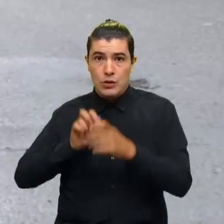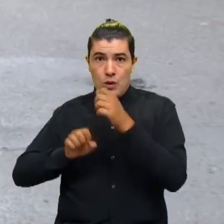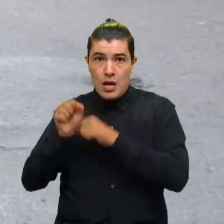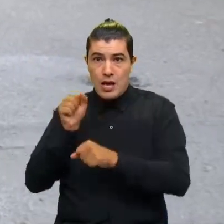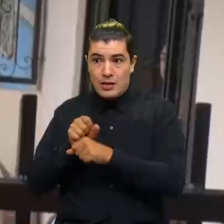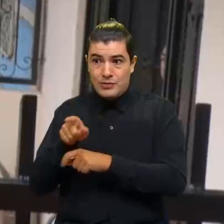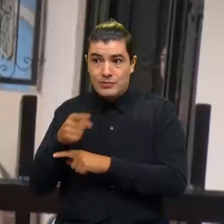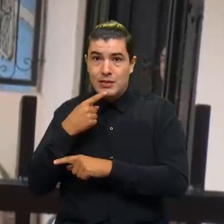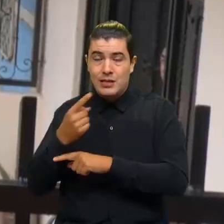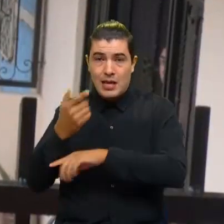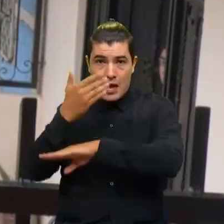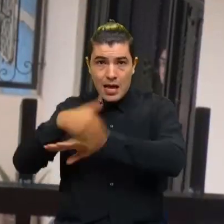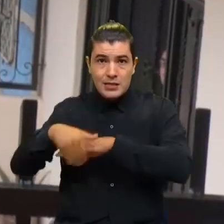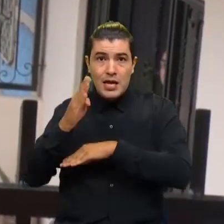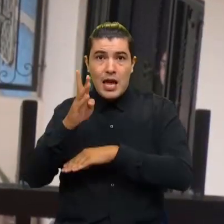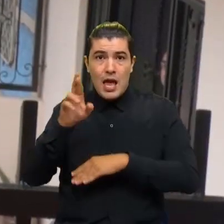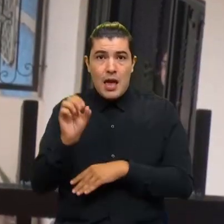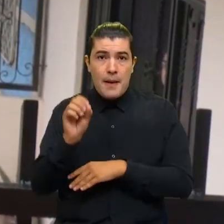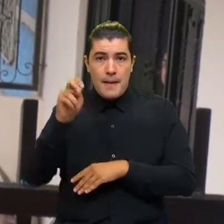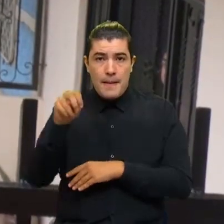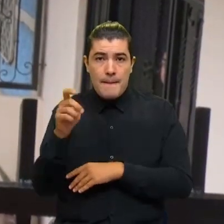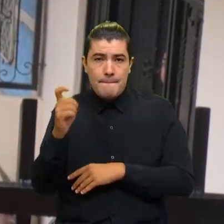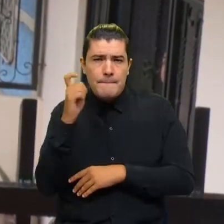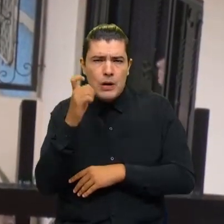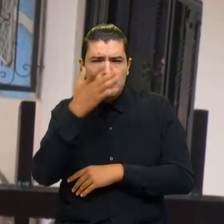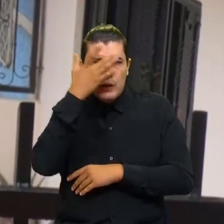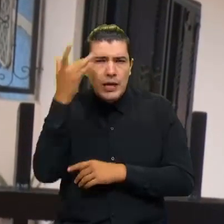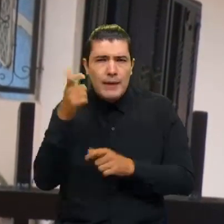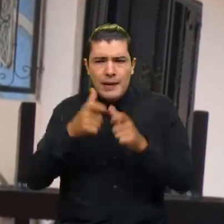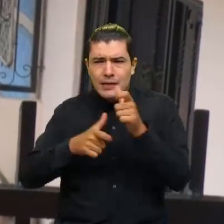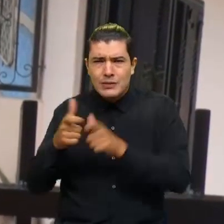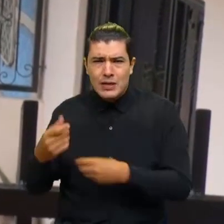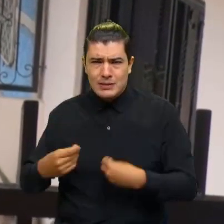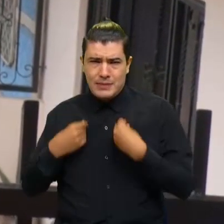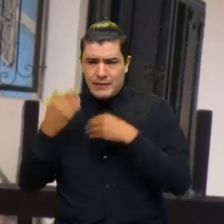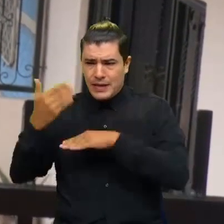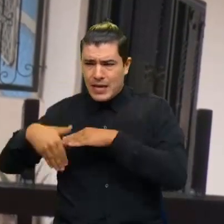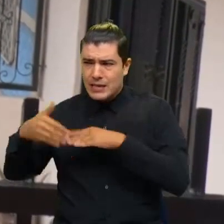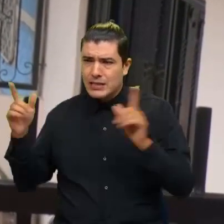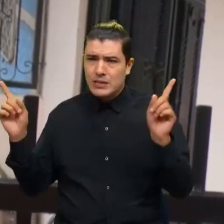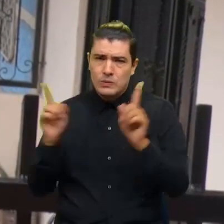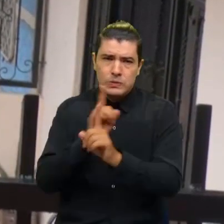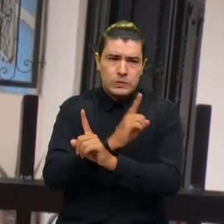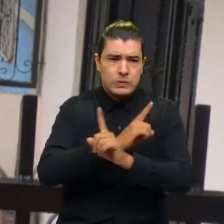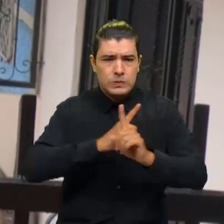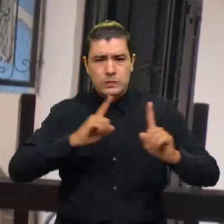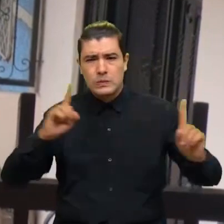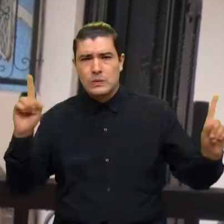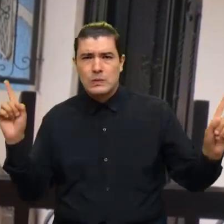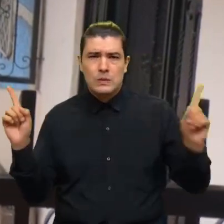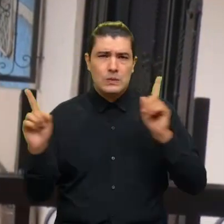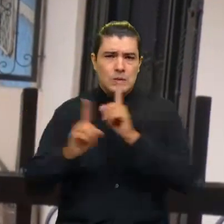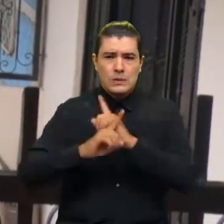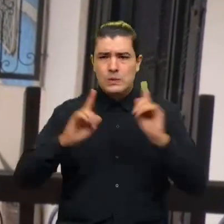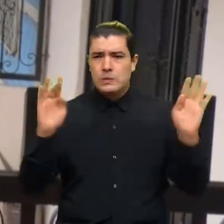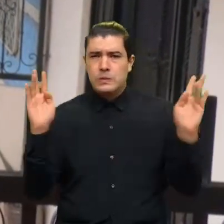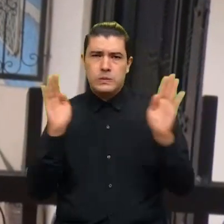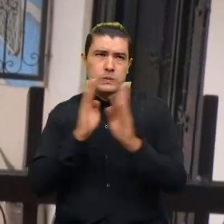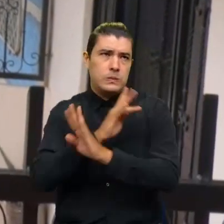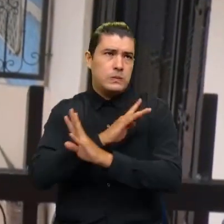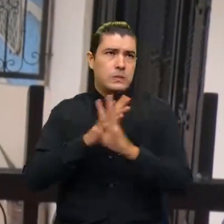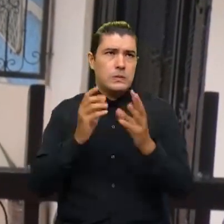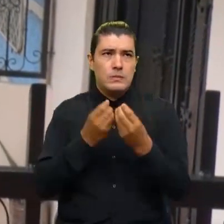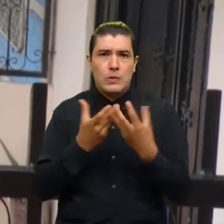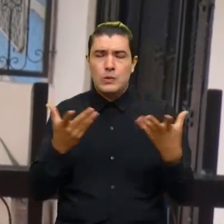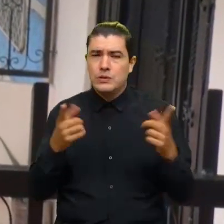la calle del Bronx, porque constantemente subían y bajaban indigentes consumidores de droga. Teníamos joyas que